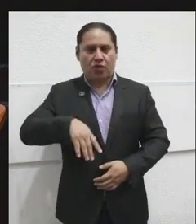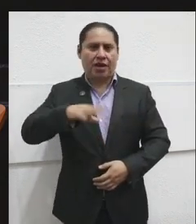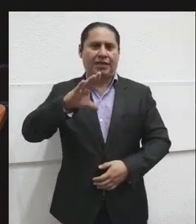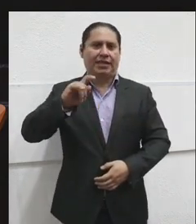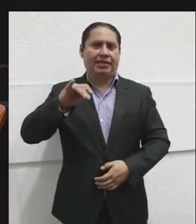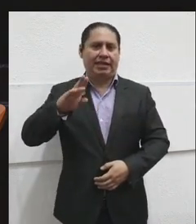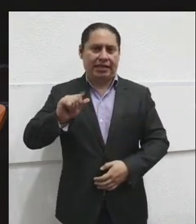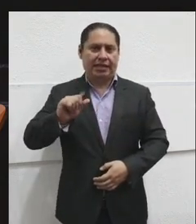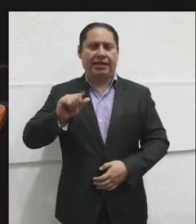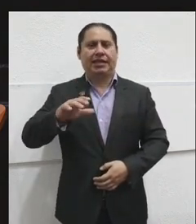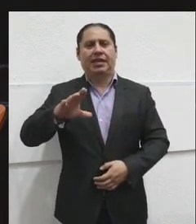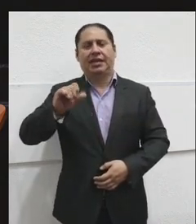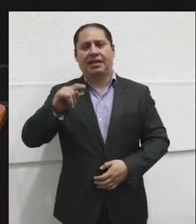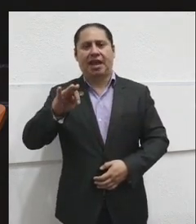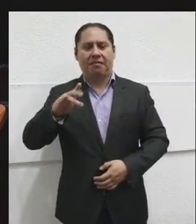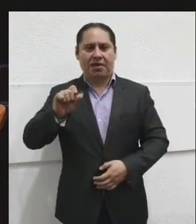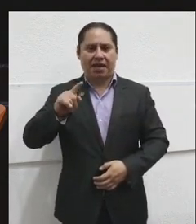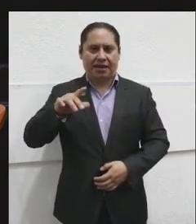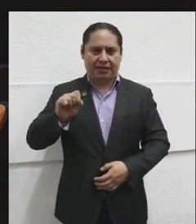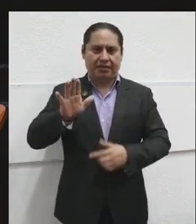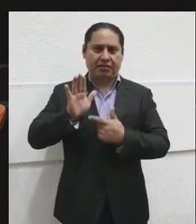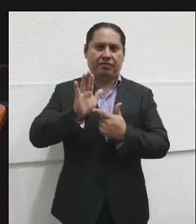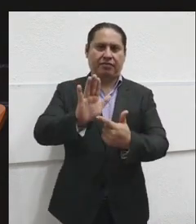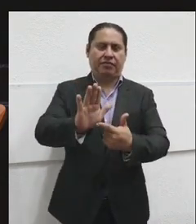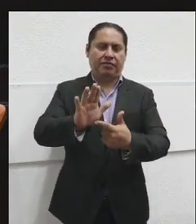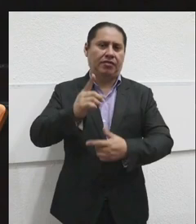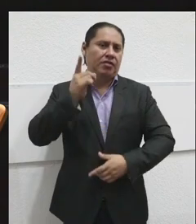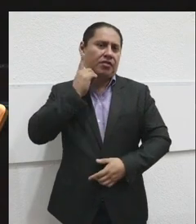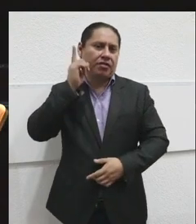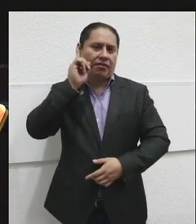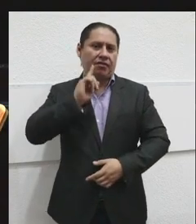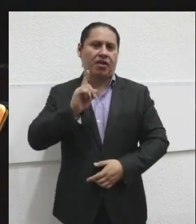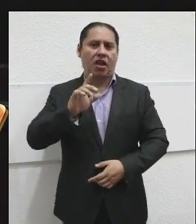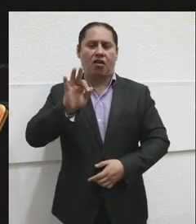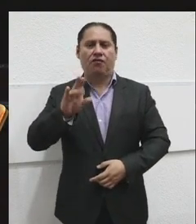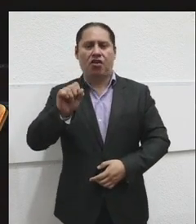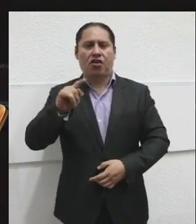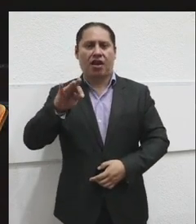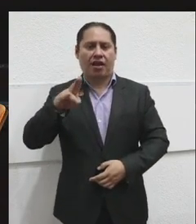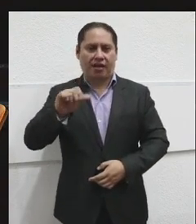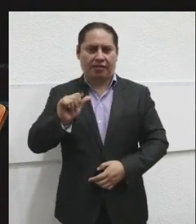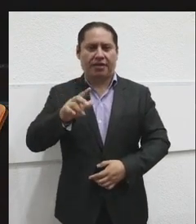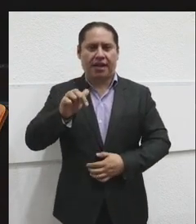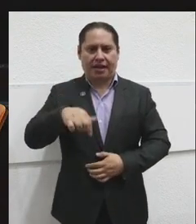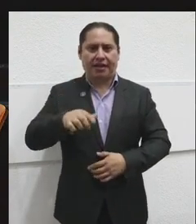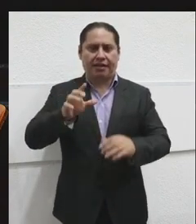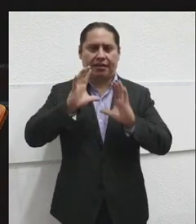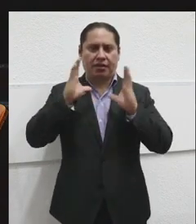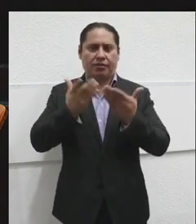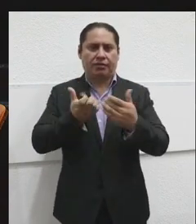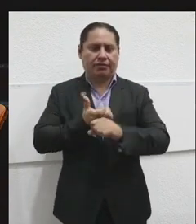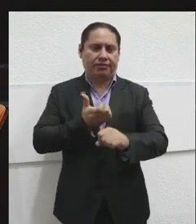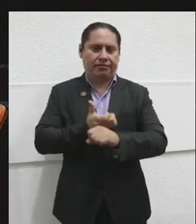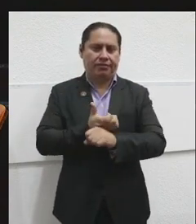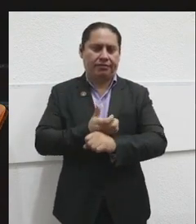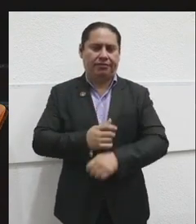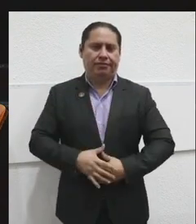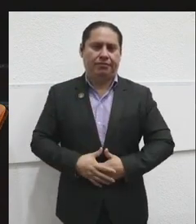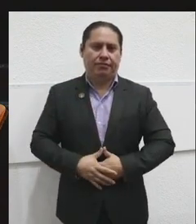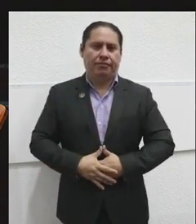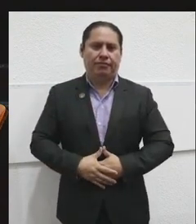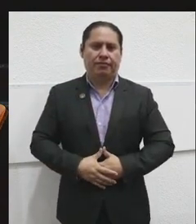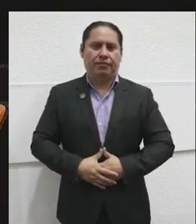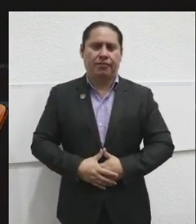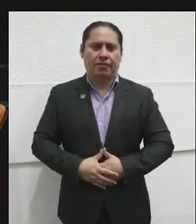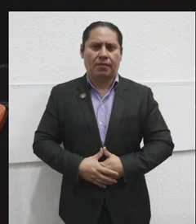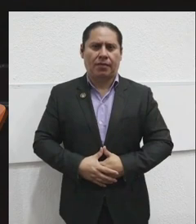Damari, presentado por la diputada Floralma Gómez Santís, integrante de esta 68ª